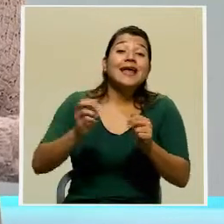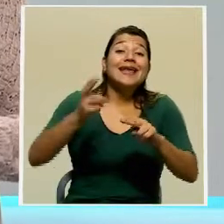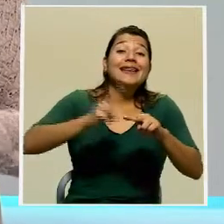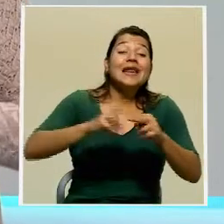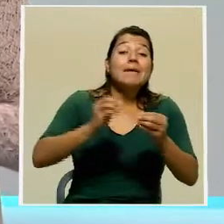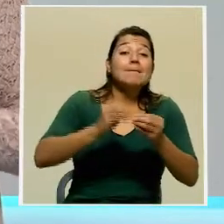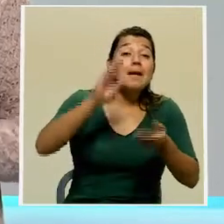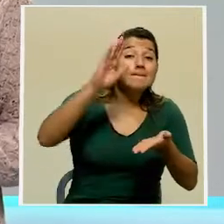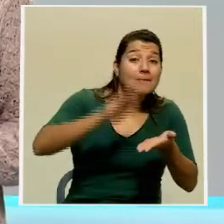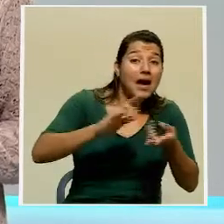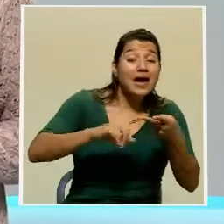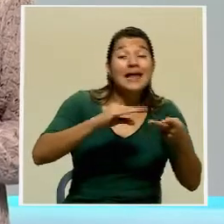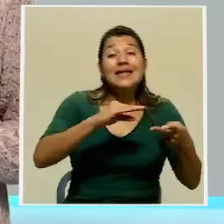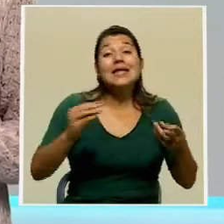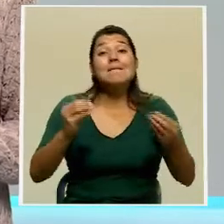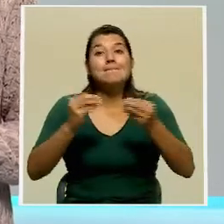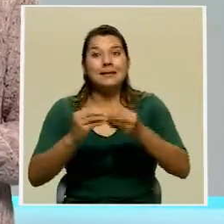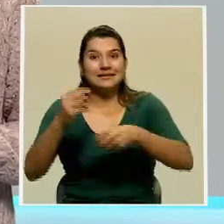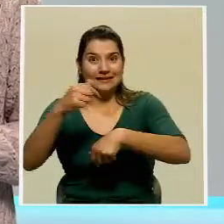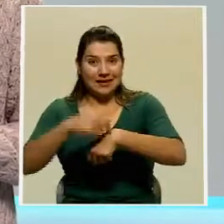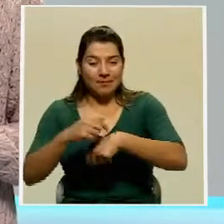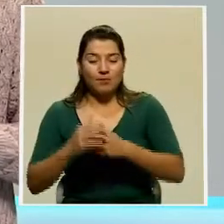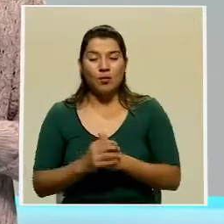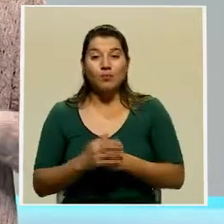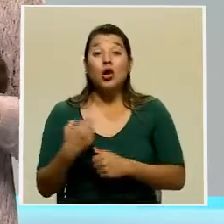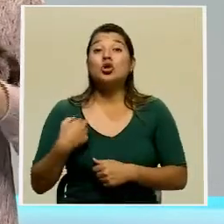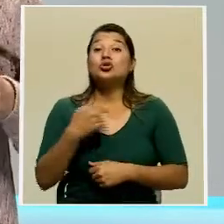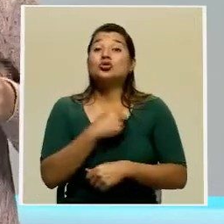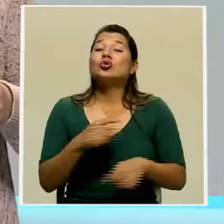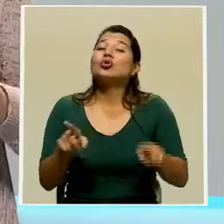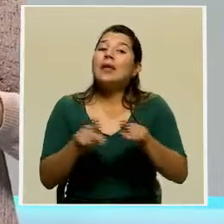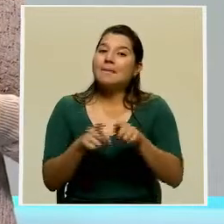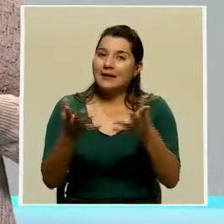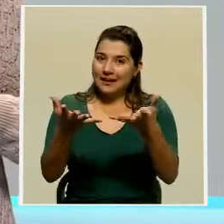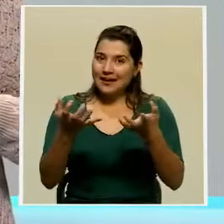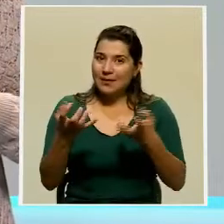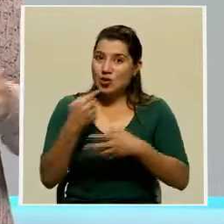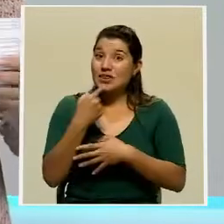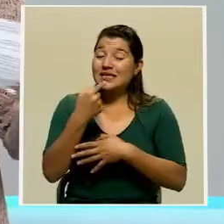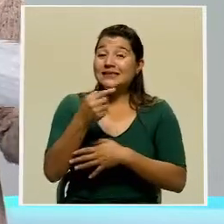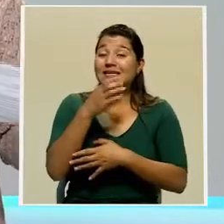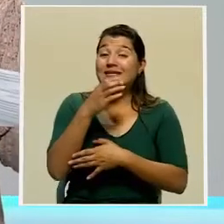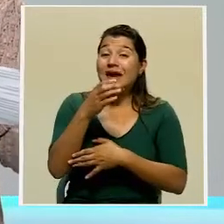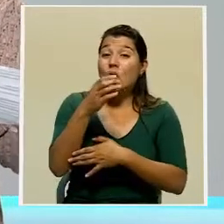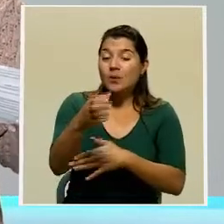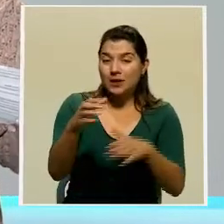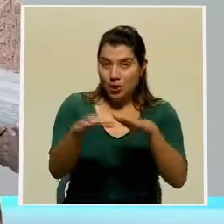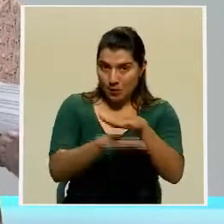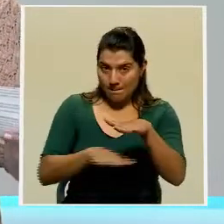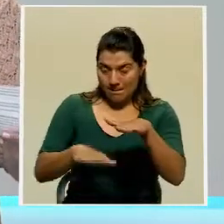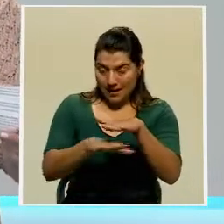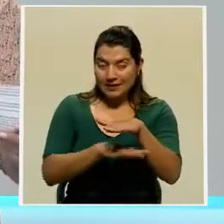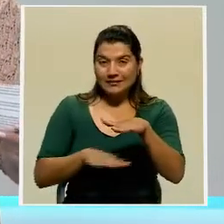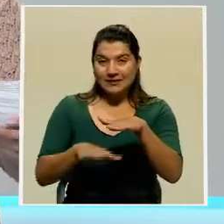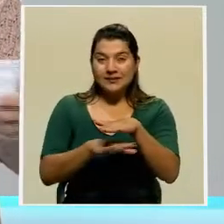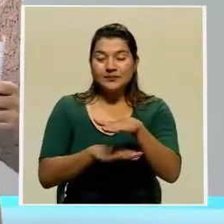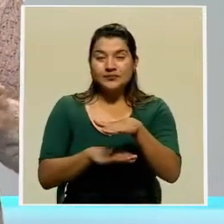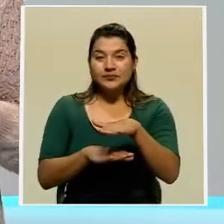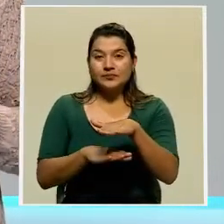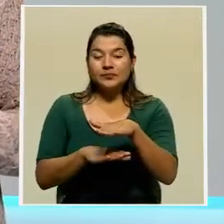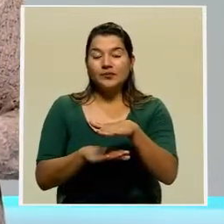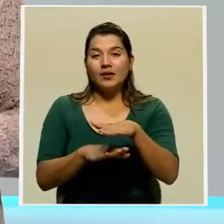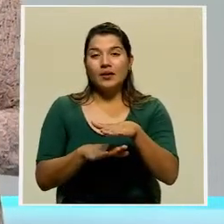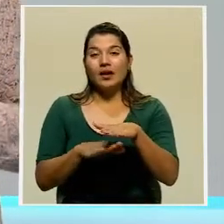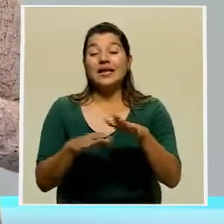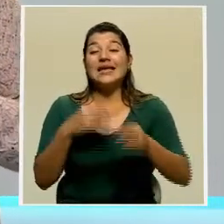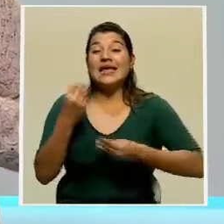mayor plazo. También precisamente queríamos darle algunas recomendaciones básicas, aparte de estos puntos esenciales, de